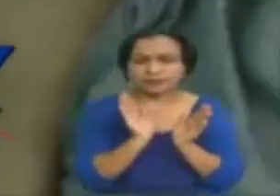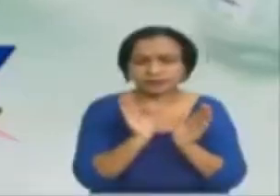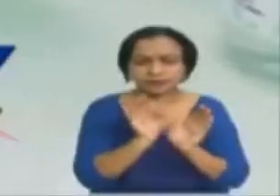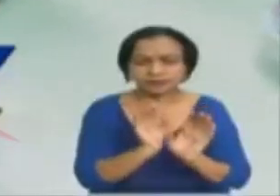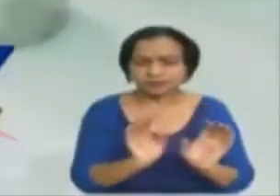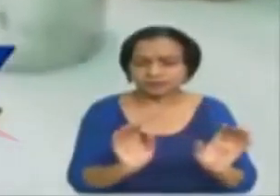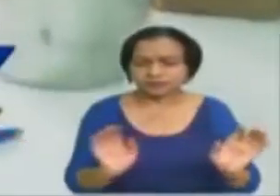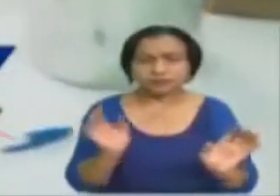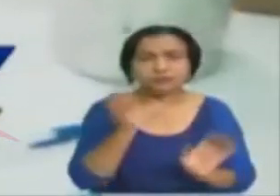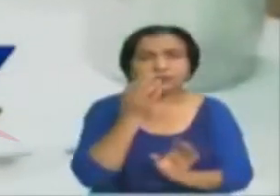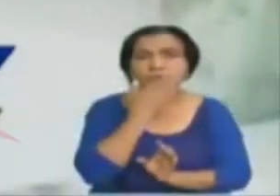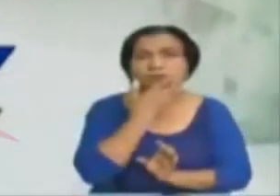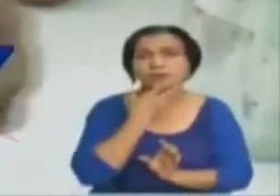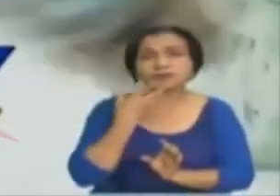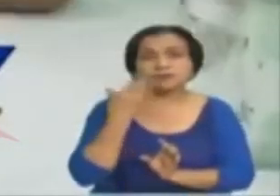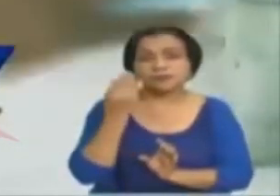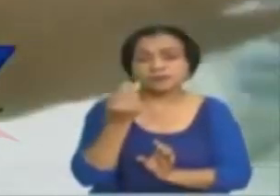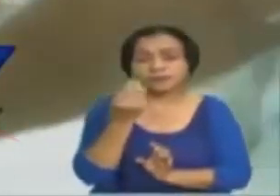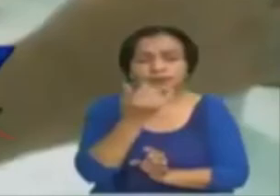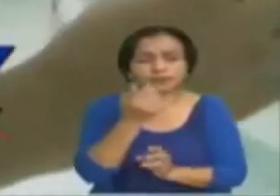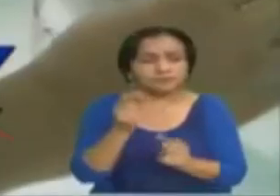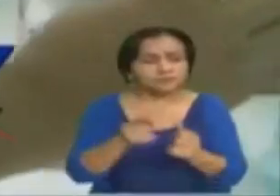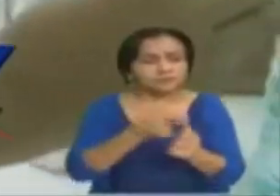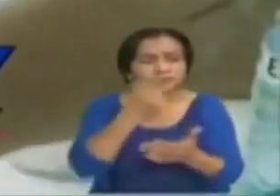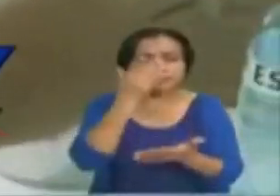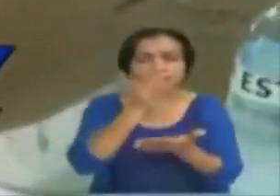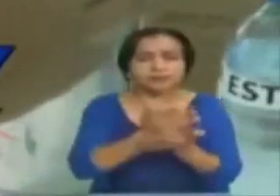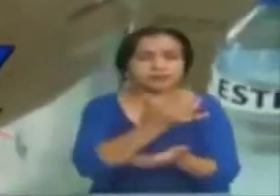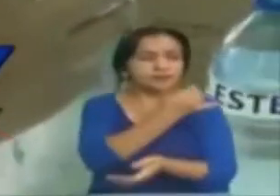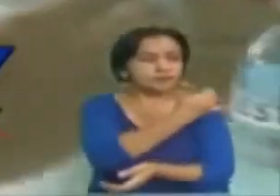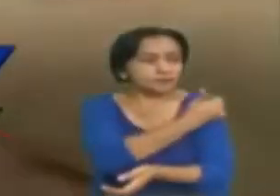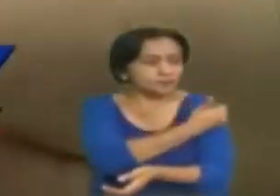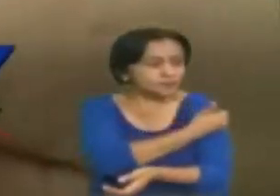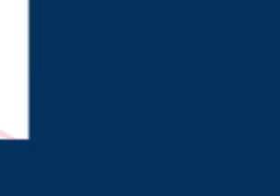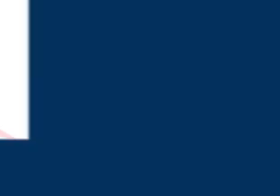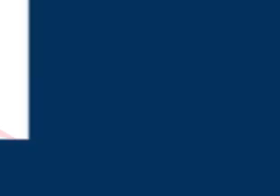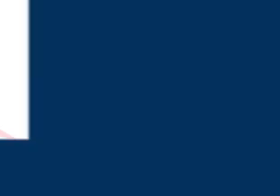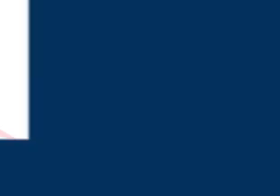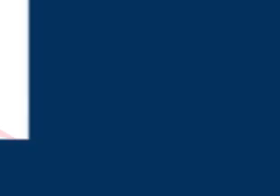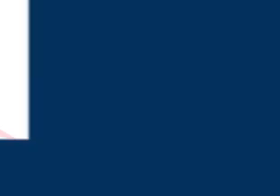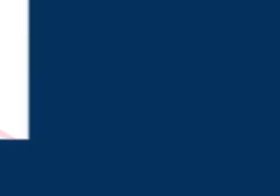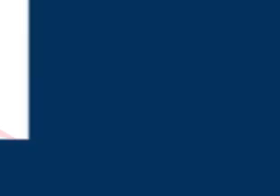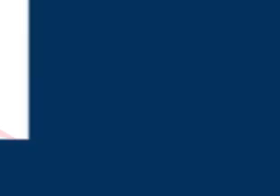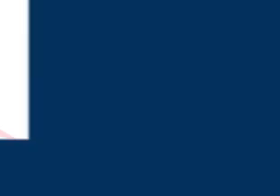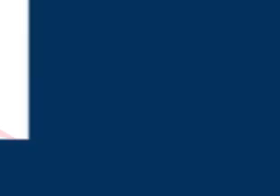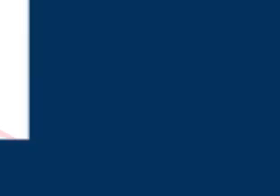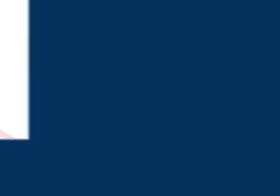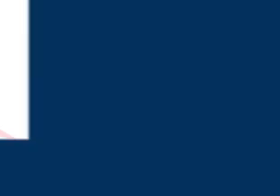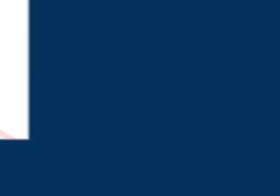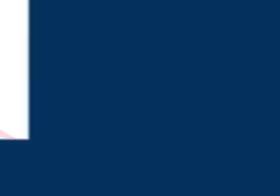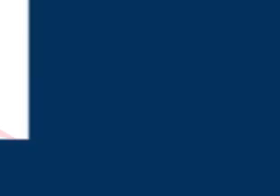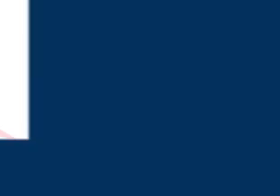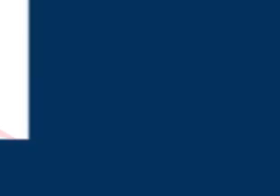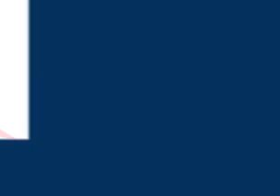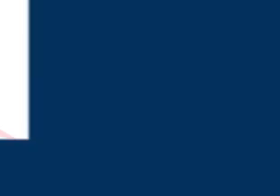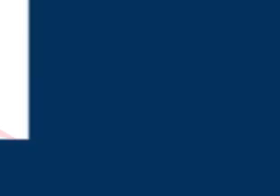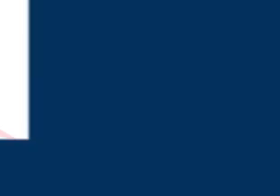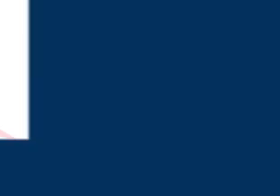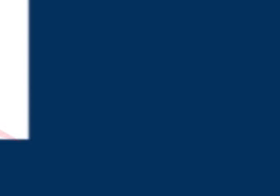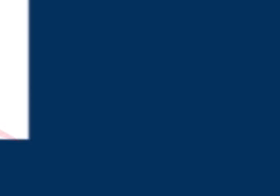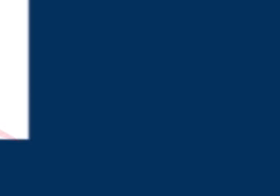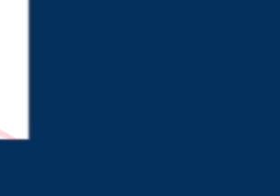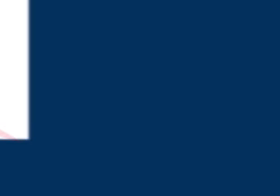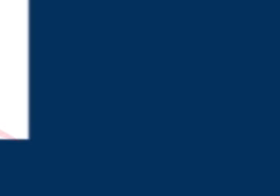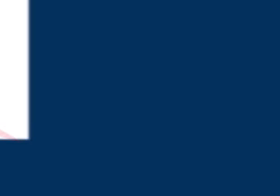Boca de Sábalo. Todas estas son primeras dosis. Tenemos vacunación el lunes, vacunación